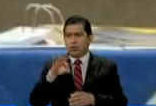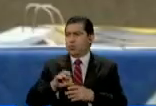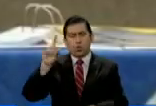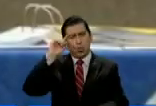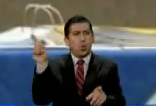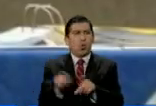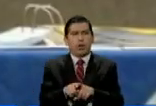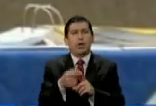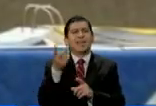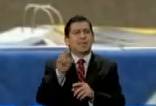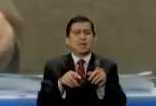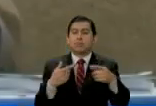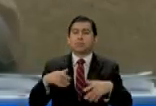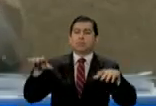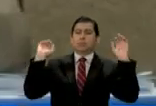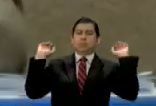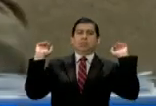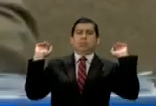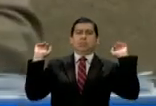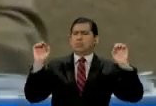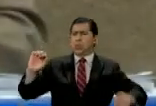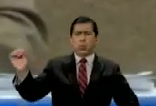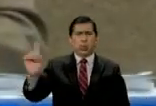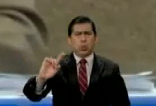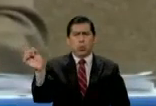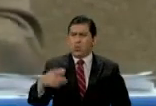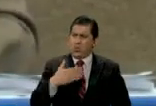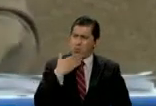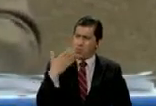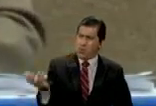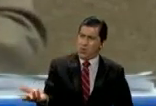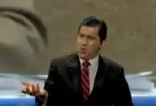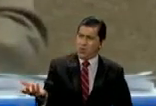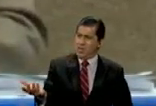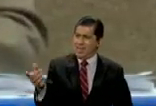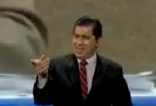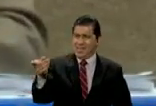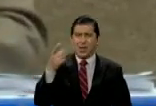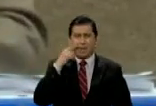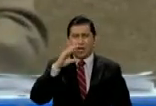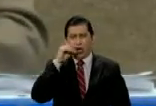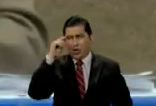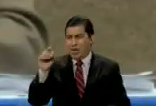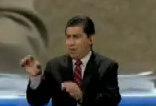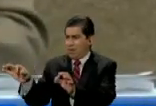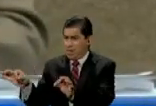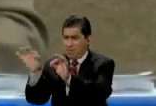contra y Luis Verde Soto se abstuvo. Es improcedente que se pretenda disponer el reemplazo del binomio presidencial